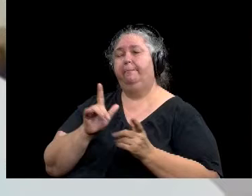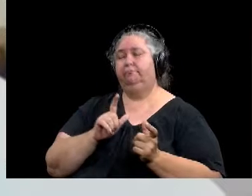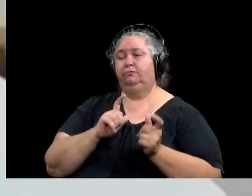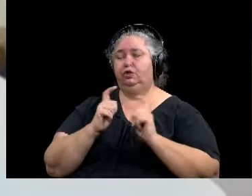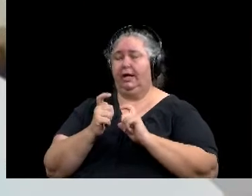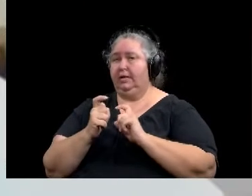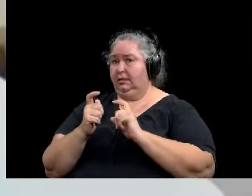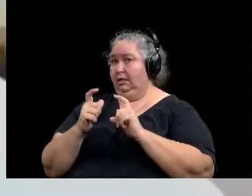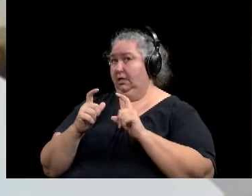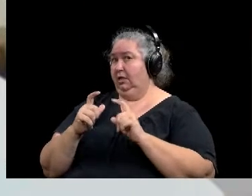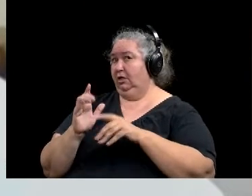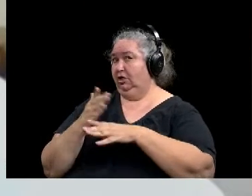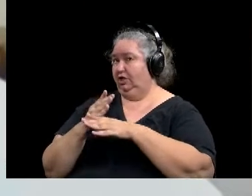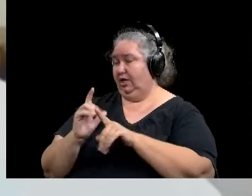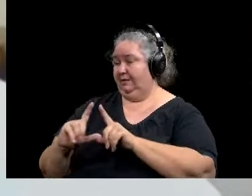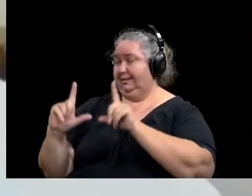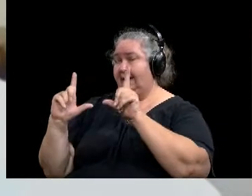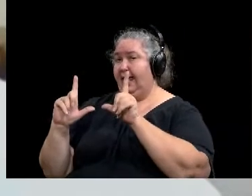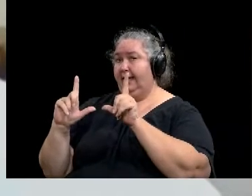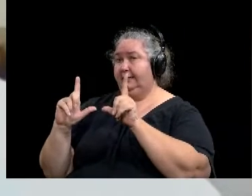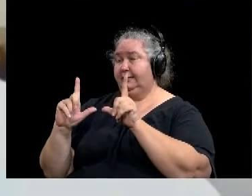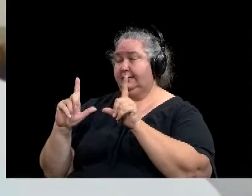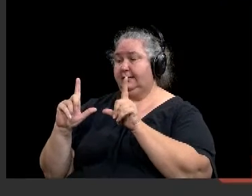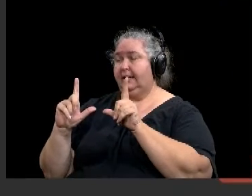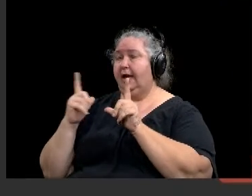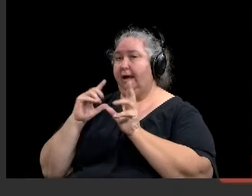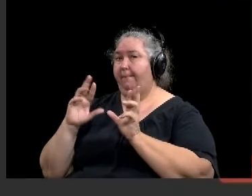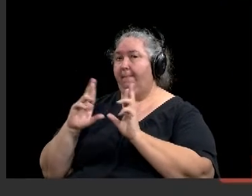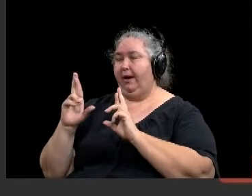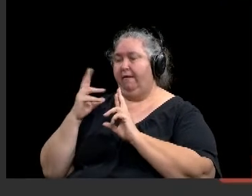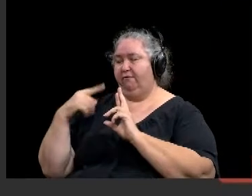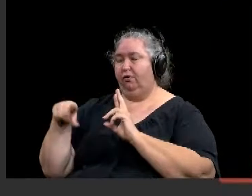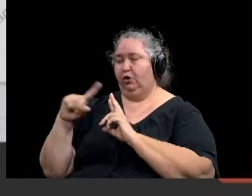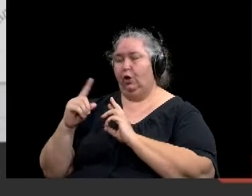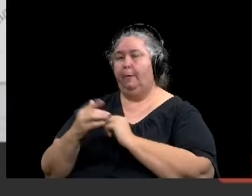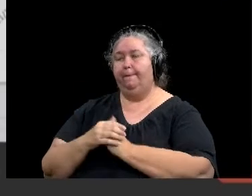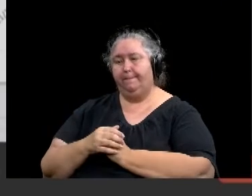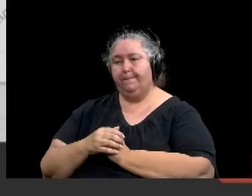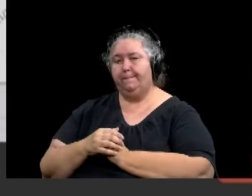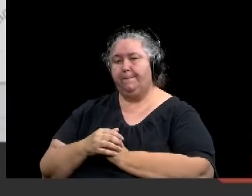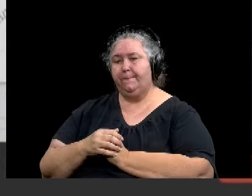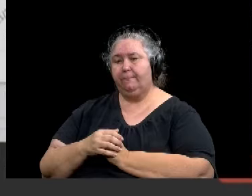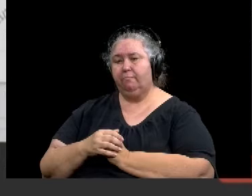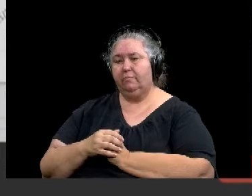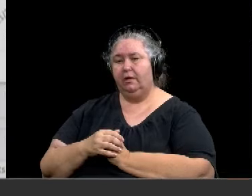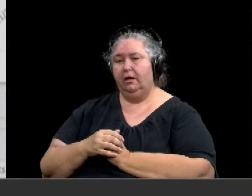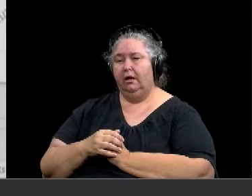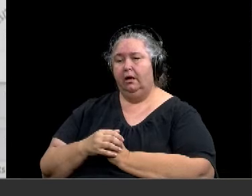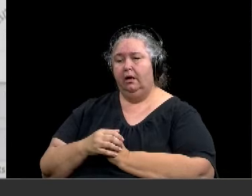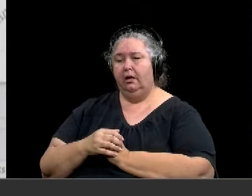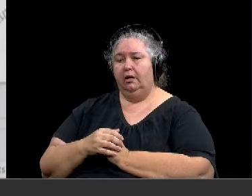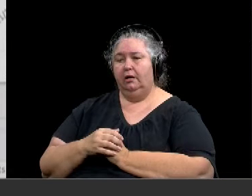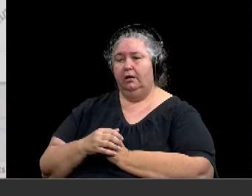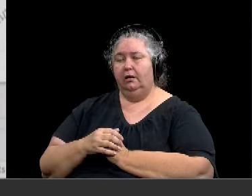ahora voy a dar una espantá ver unas pantallas que he preparado para usted para ustedes hoy